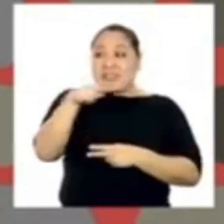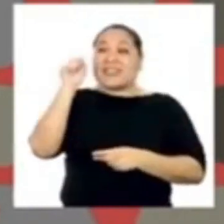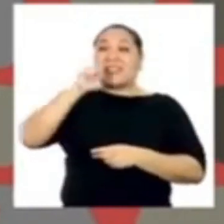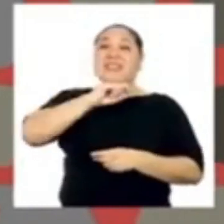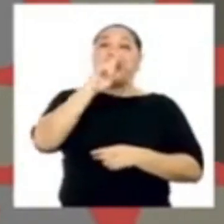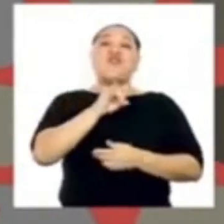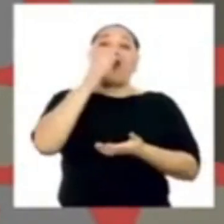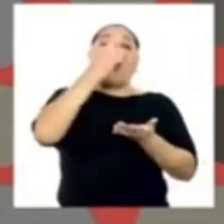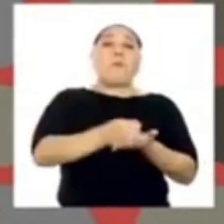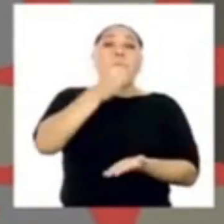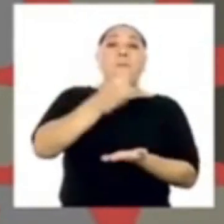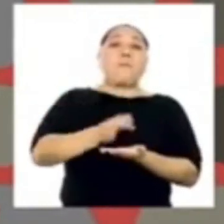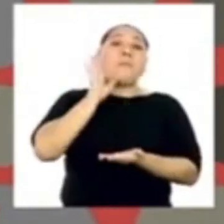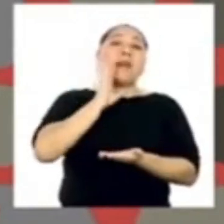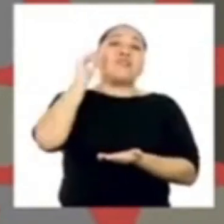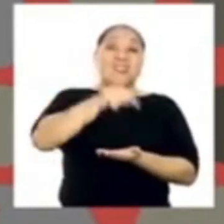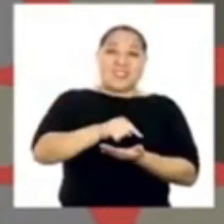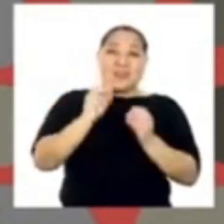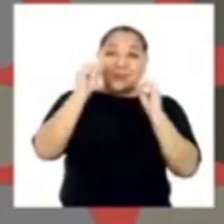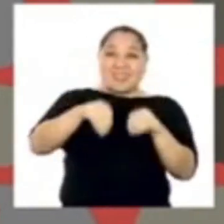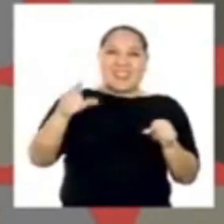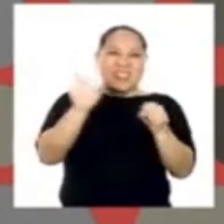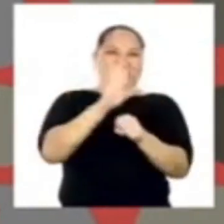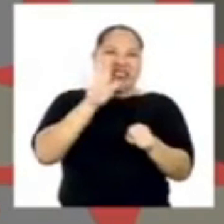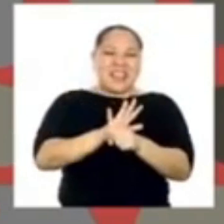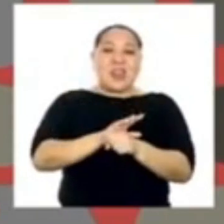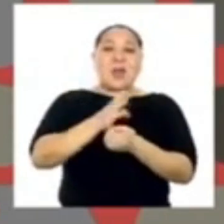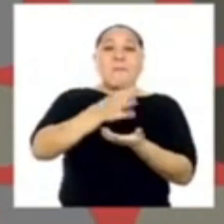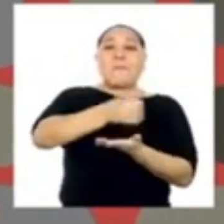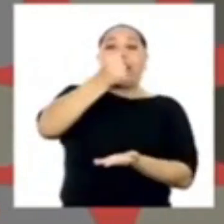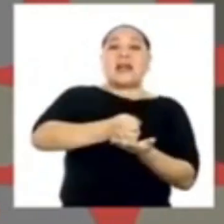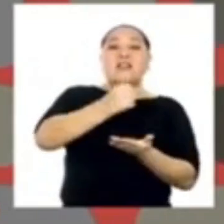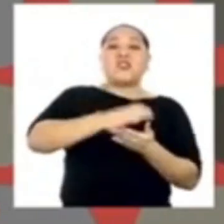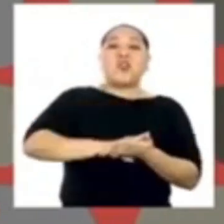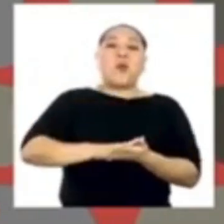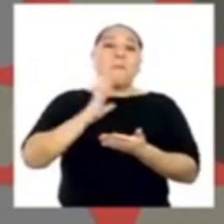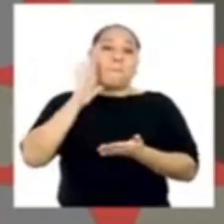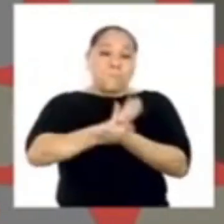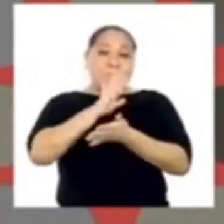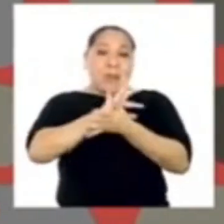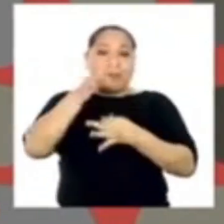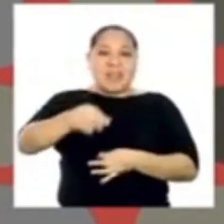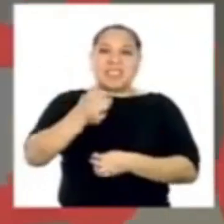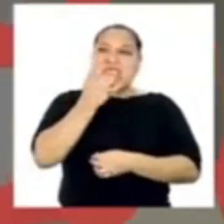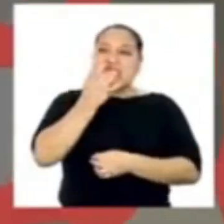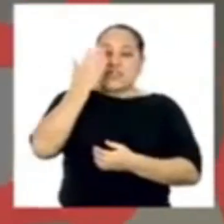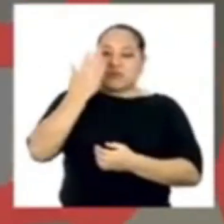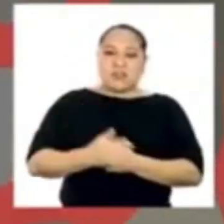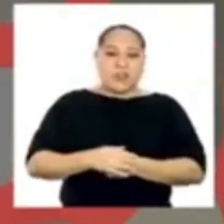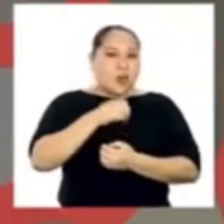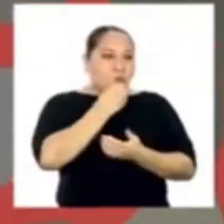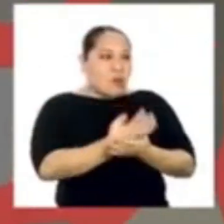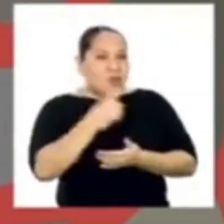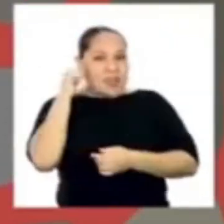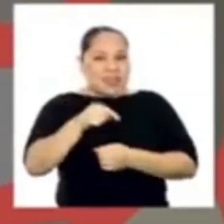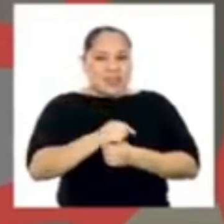vecinos están usando el basurero que pusimos. Está lleno de plásticos, papeles y envases de vidrio. ¡Qué bueno,